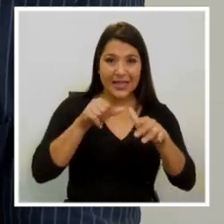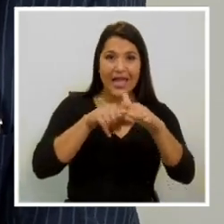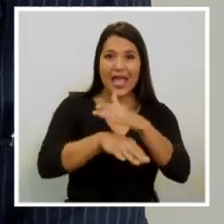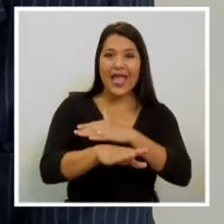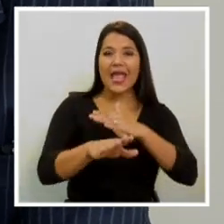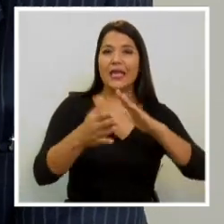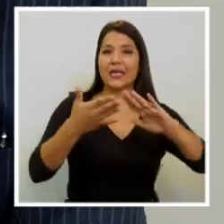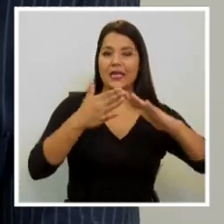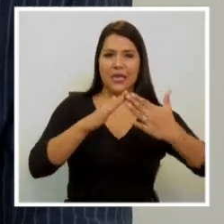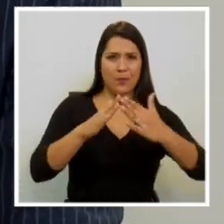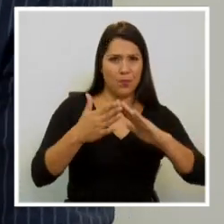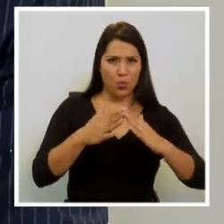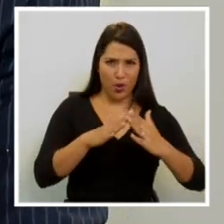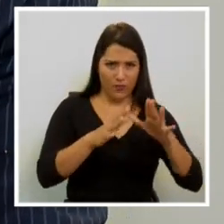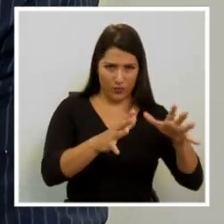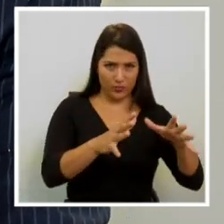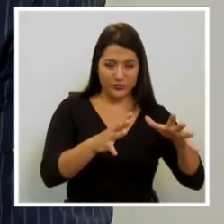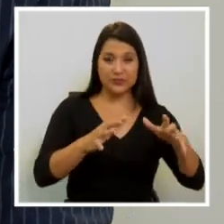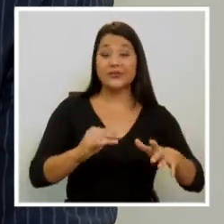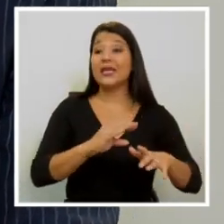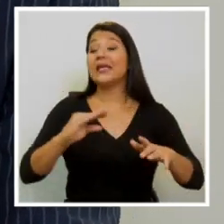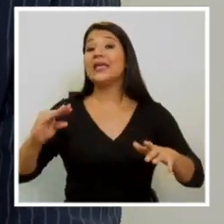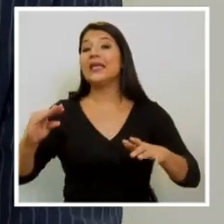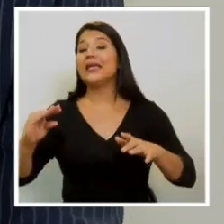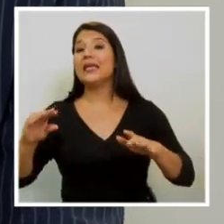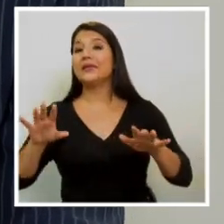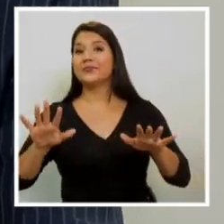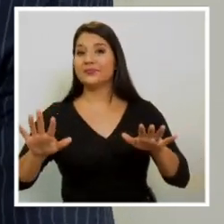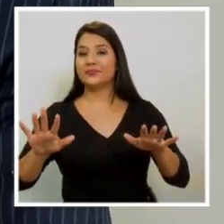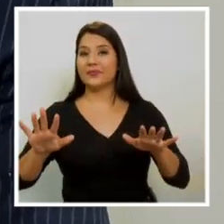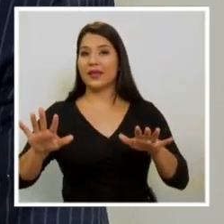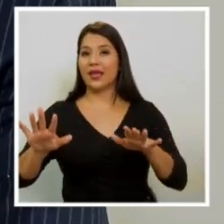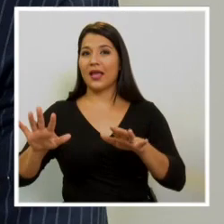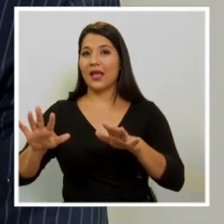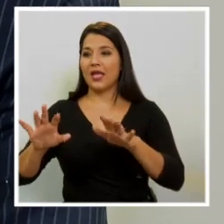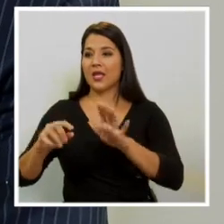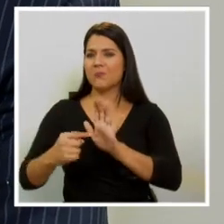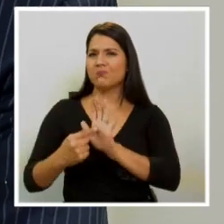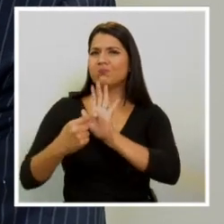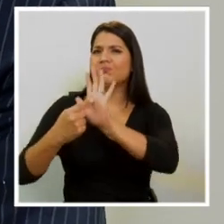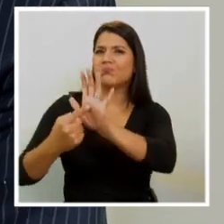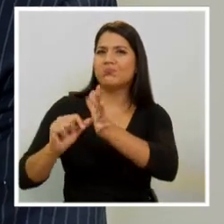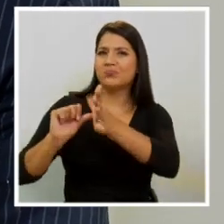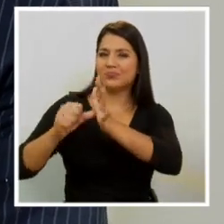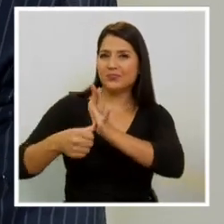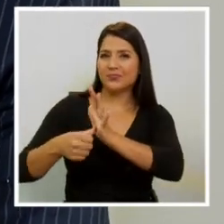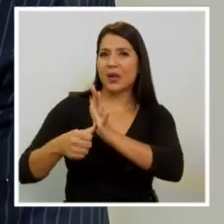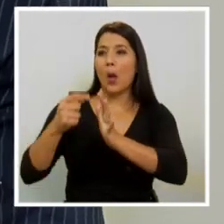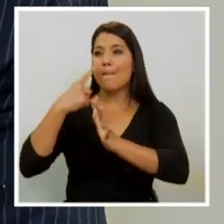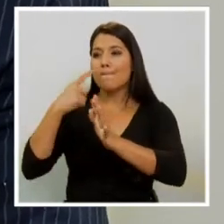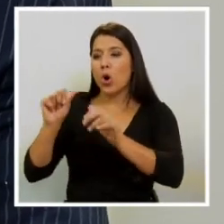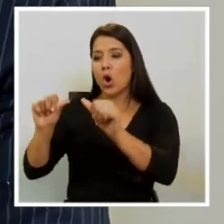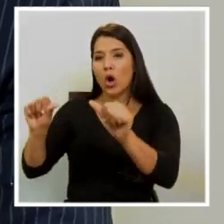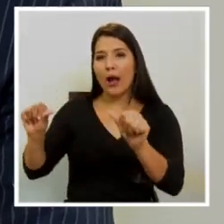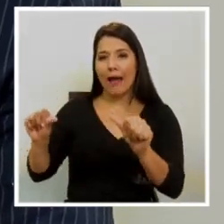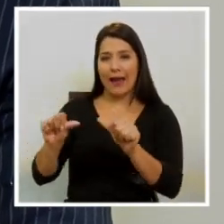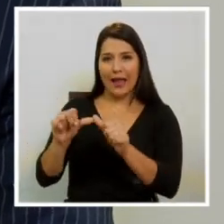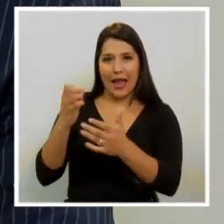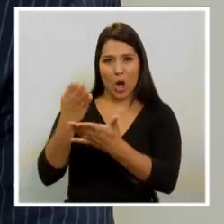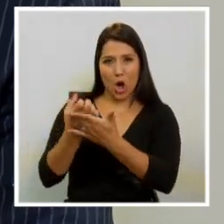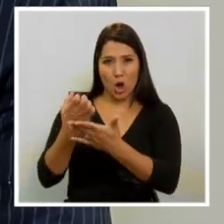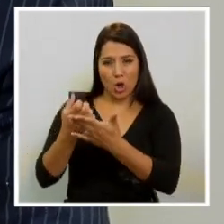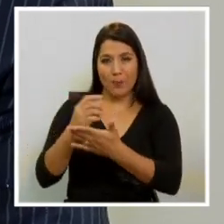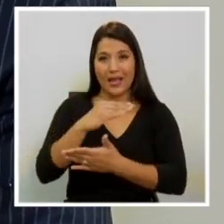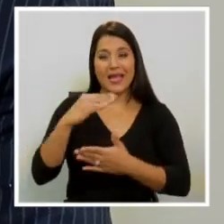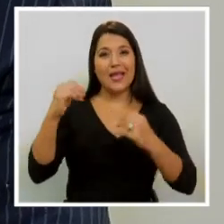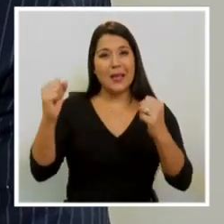y por el contrario, la reafirmación de su valorización por los sectores económicos y de